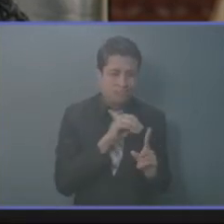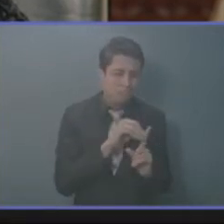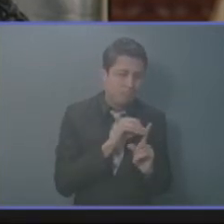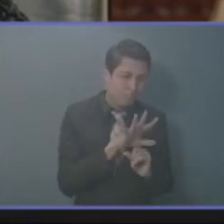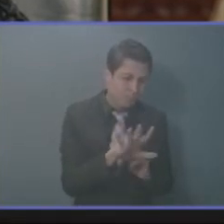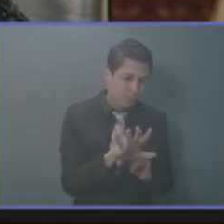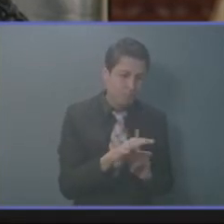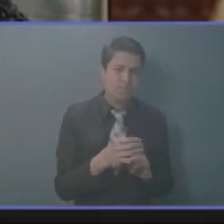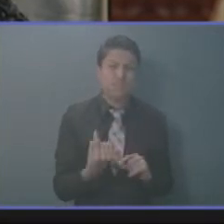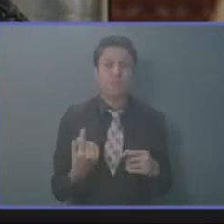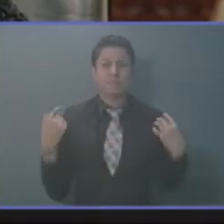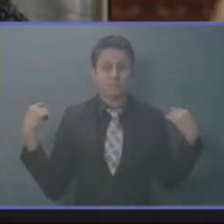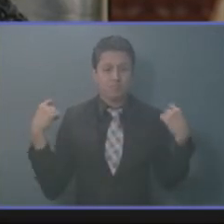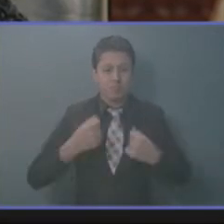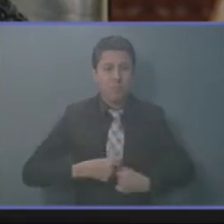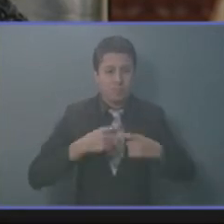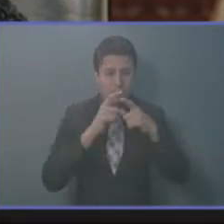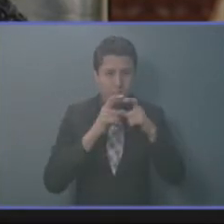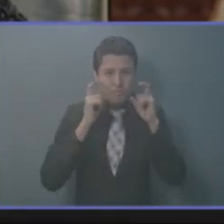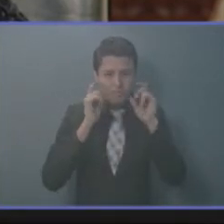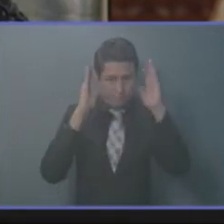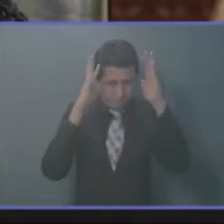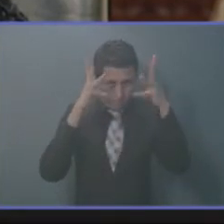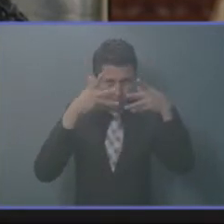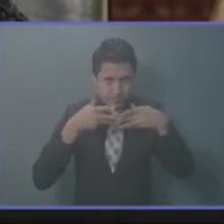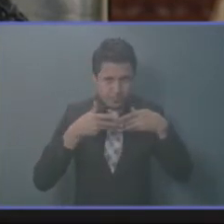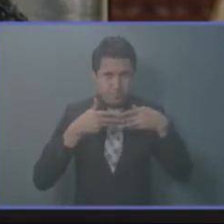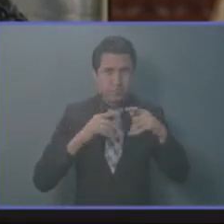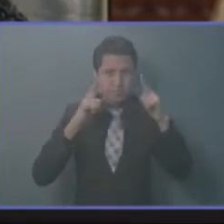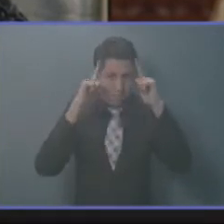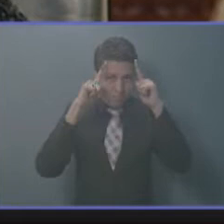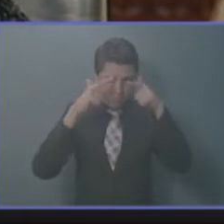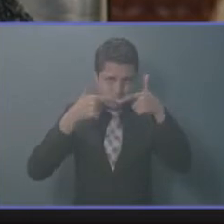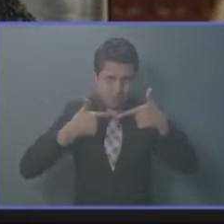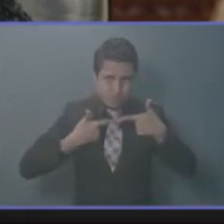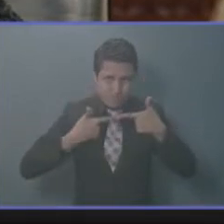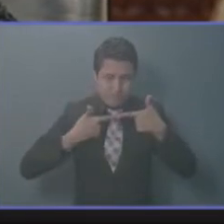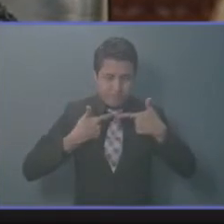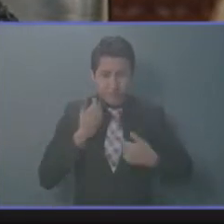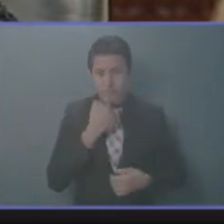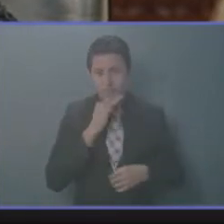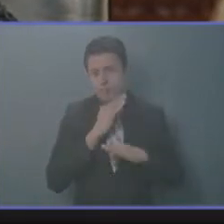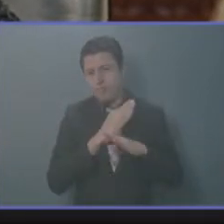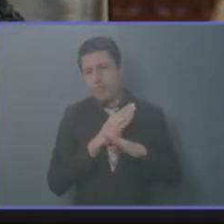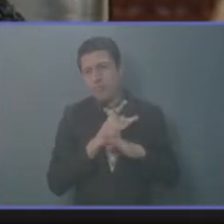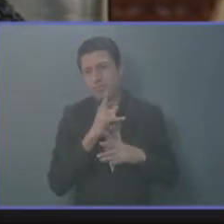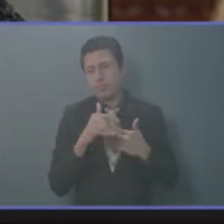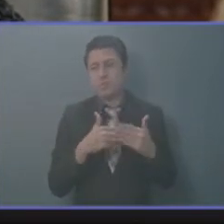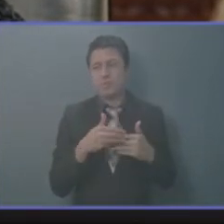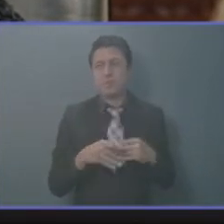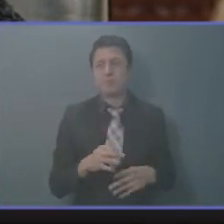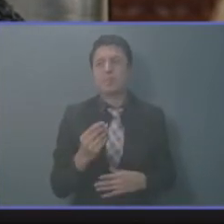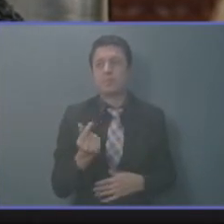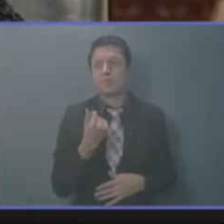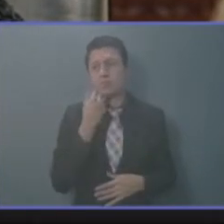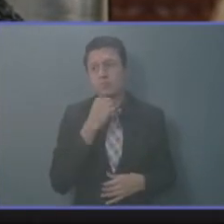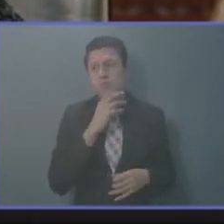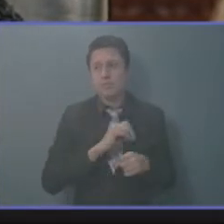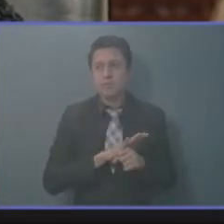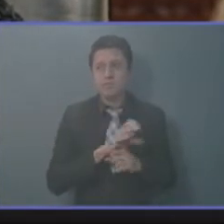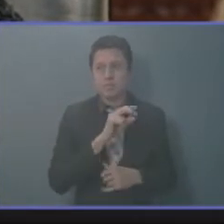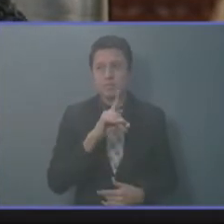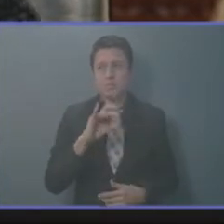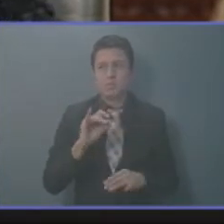asegurándoles vestuarios, protectores y equipos de protección, pero los necesarios para enfermedades de alta transmisibilidad como el